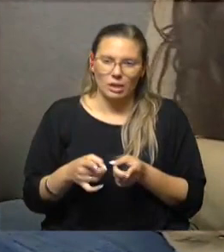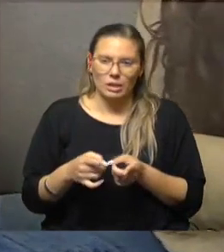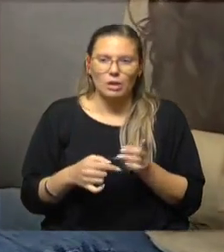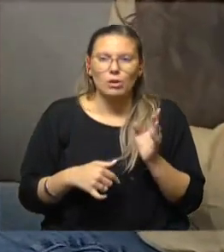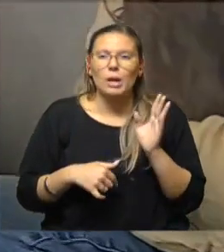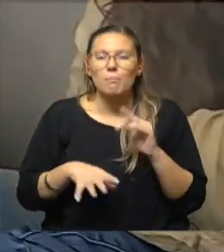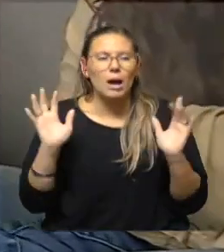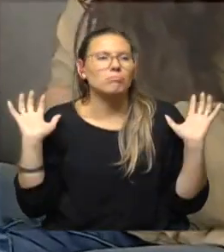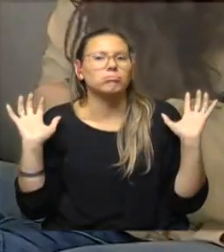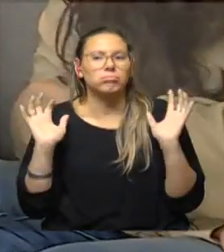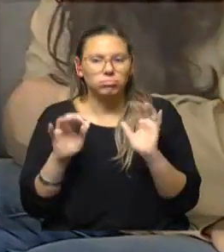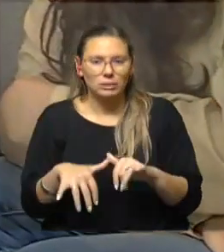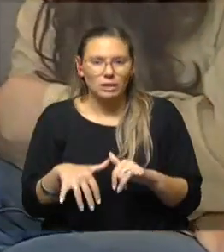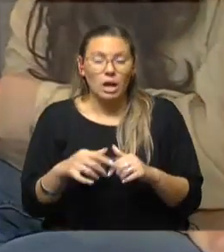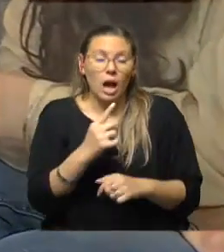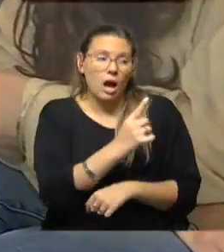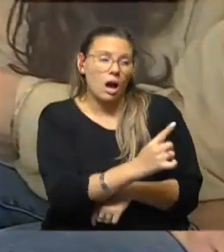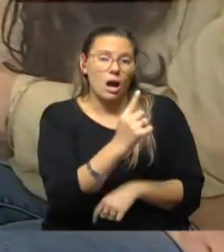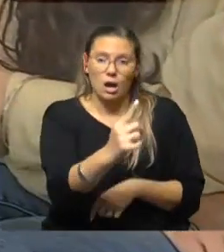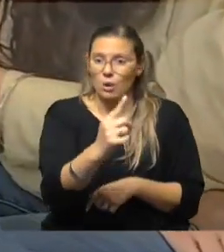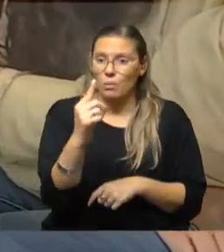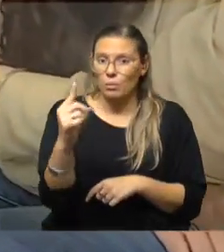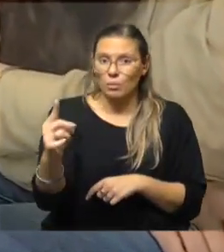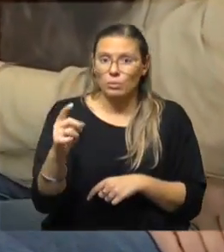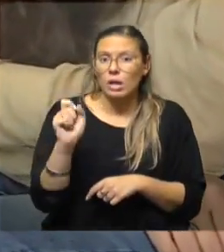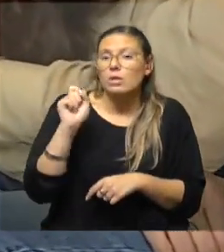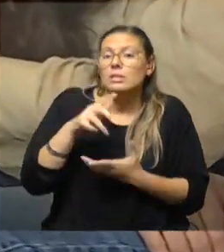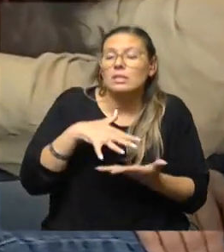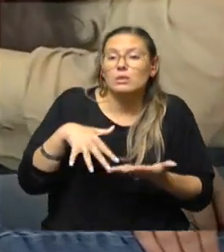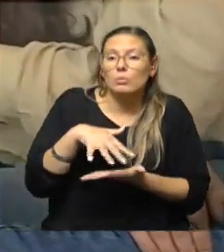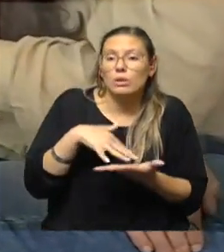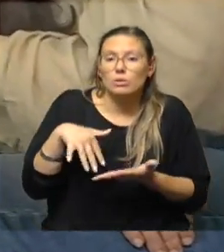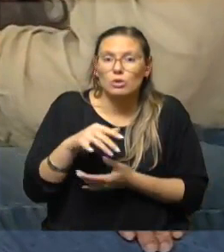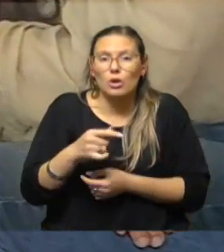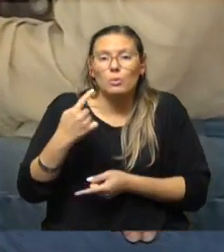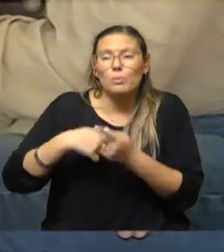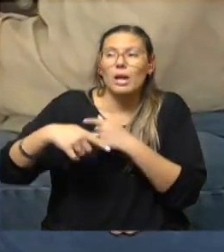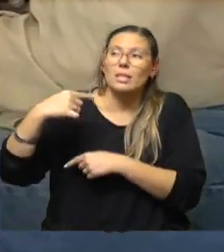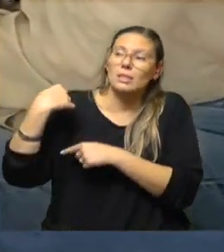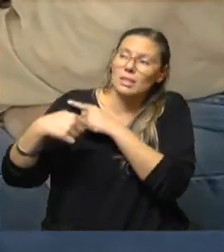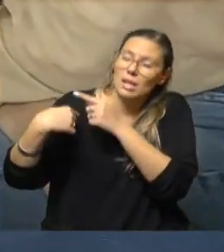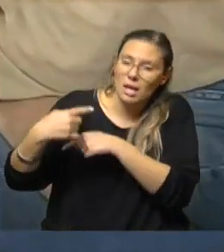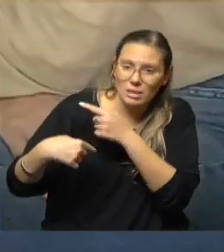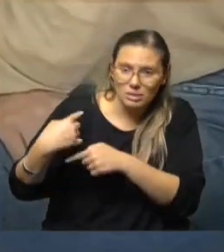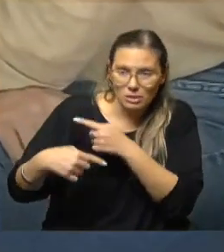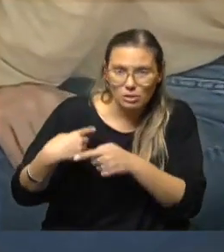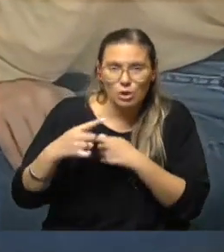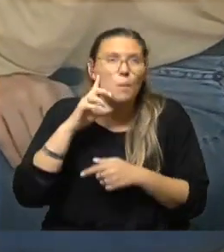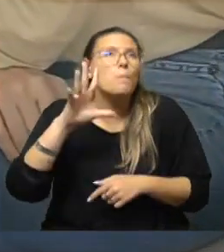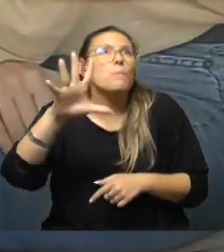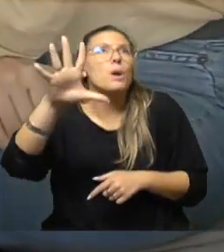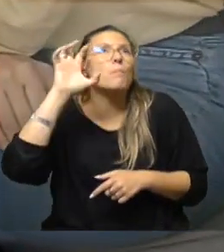explota. Cada una tiene su inscripción en una tradición, en una